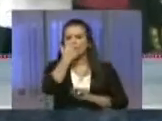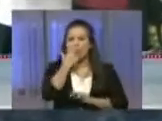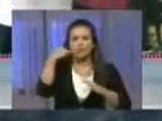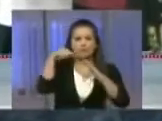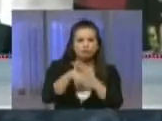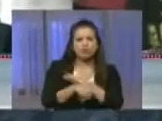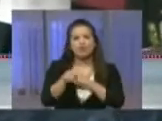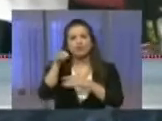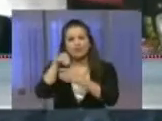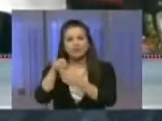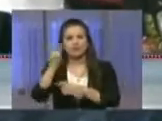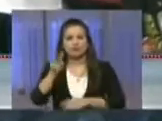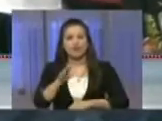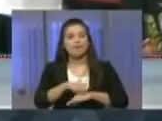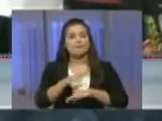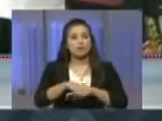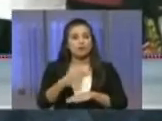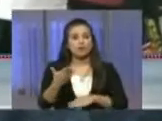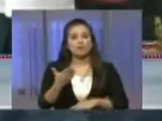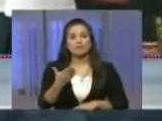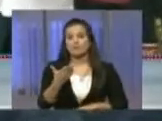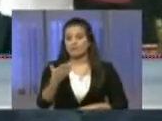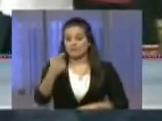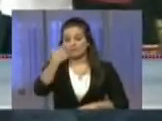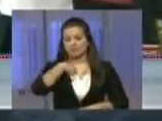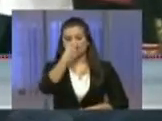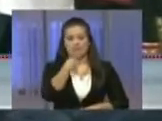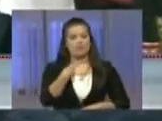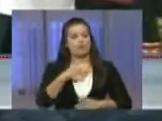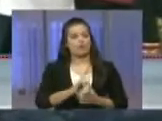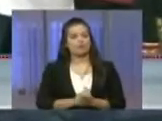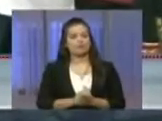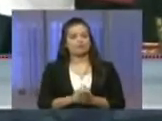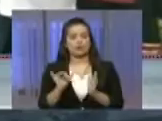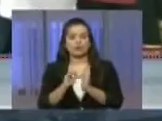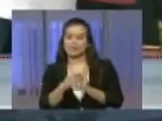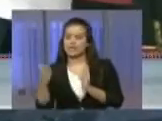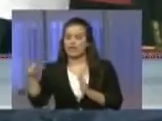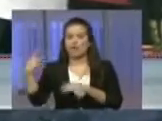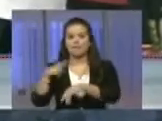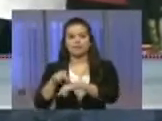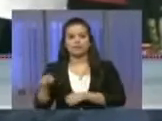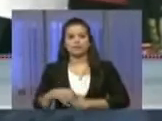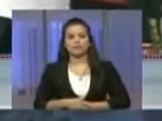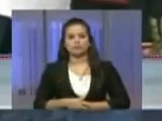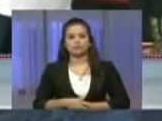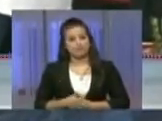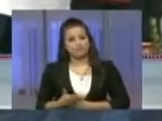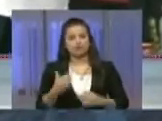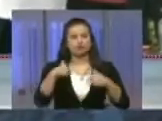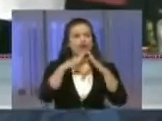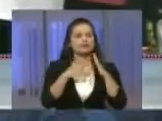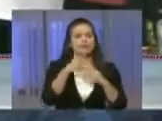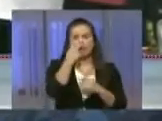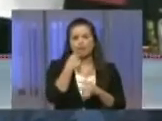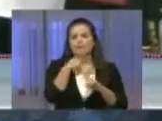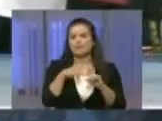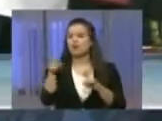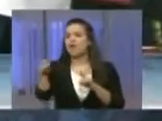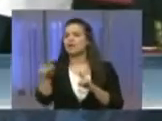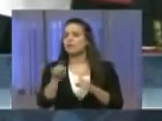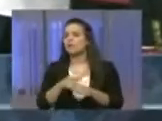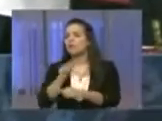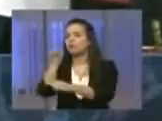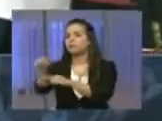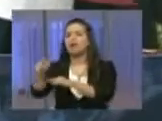es pobre quien tiene a las puertas de su casa un médico es pobre quien tiene a las puertas de su casa la oportunidad de tener su